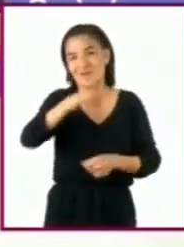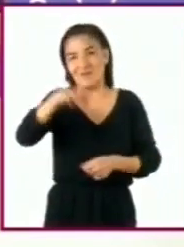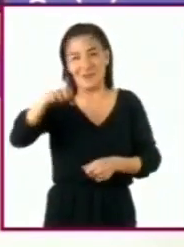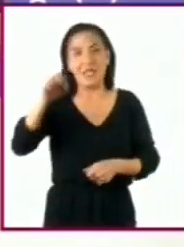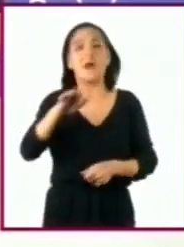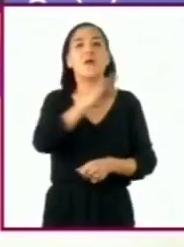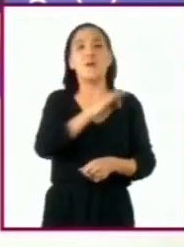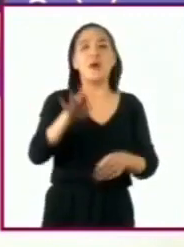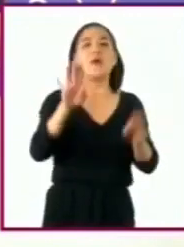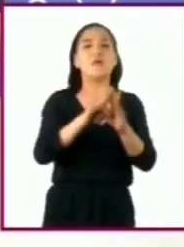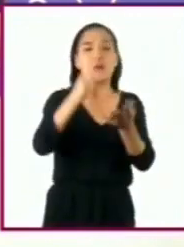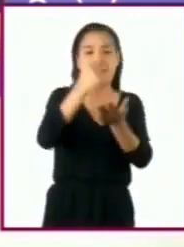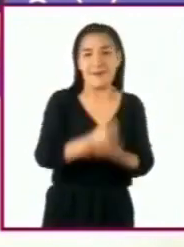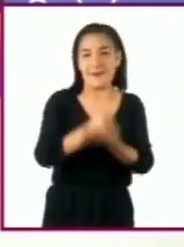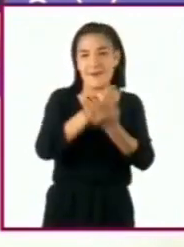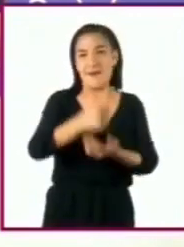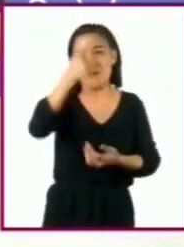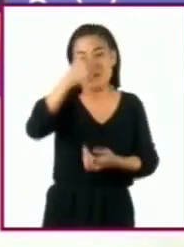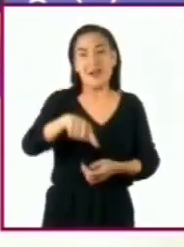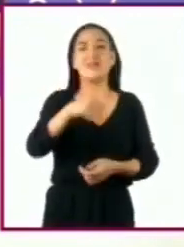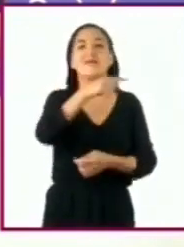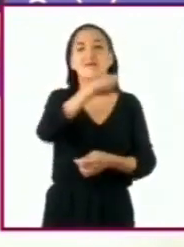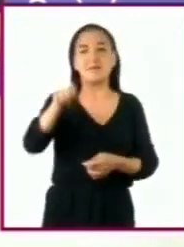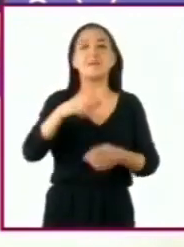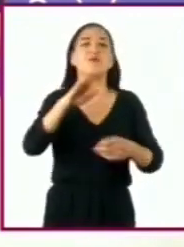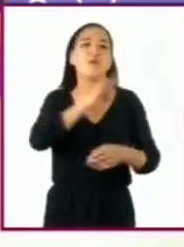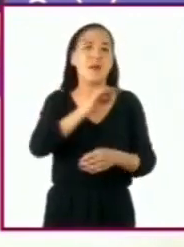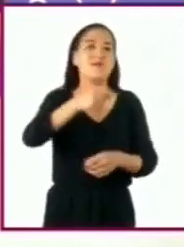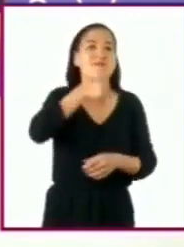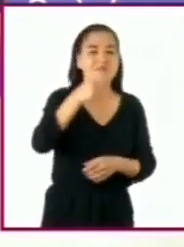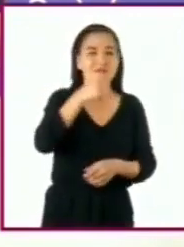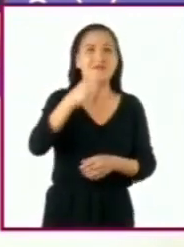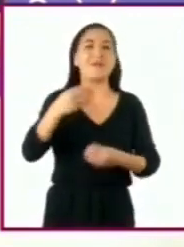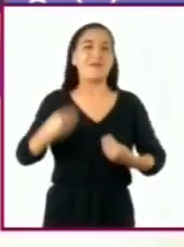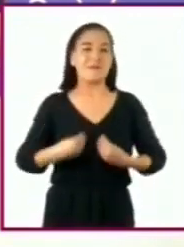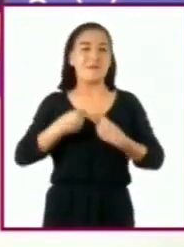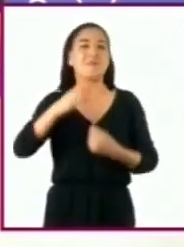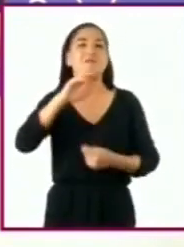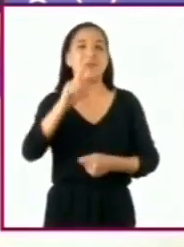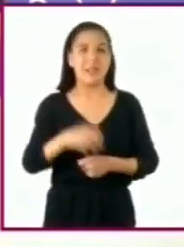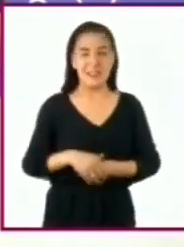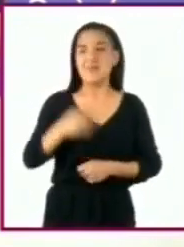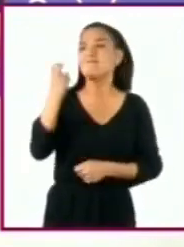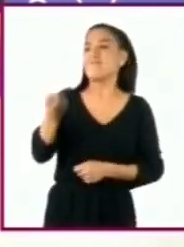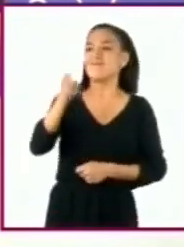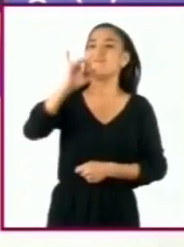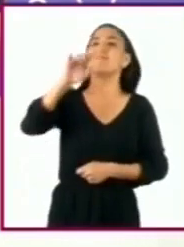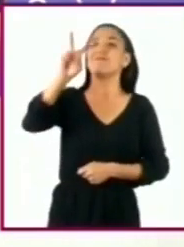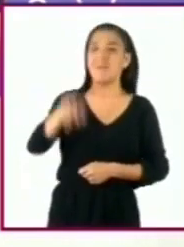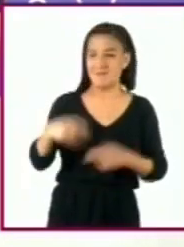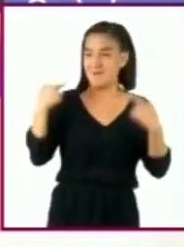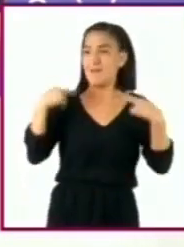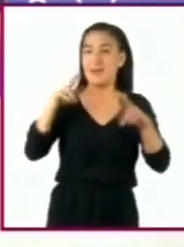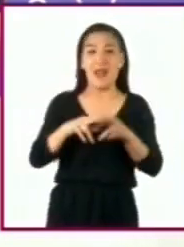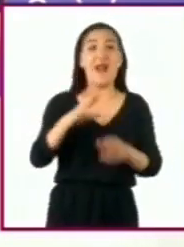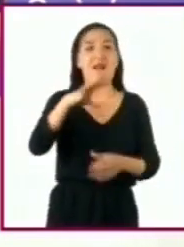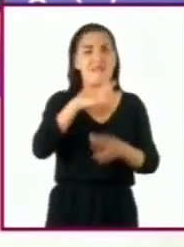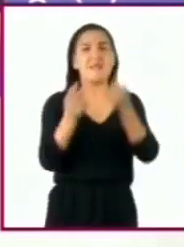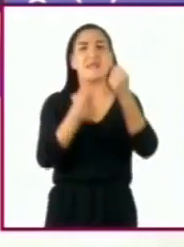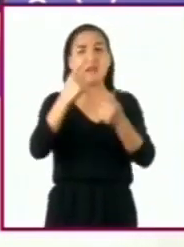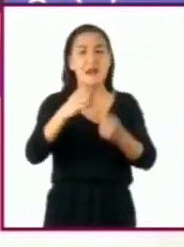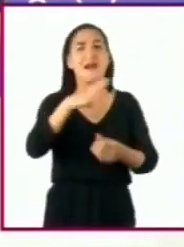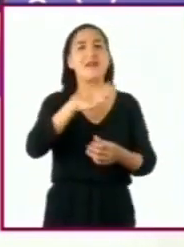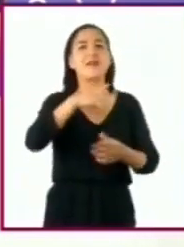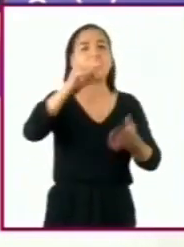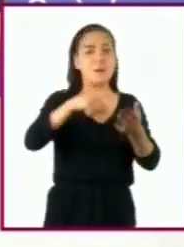utilizarse como terapia alternativa para ayudarles a mejorar su calidad de vida. Eso es muy cierto, maestra. Hay lugares en donde ofrecen